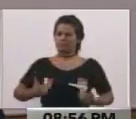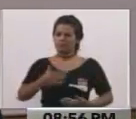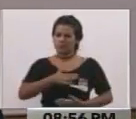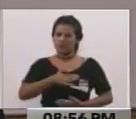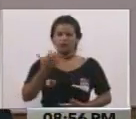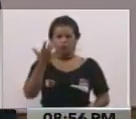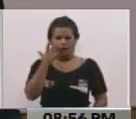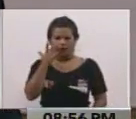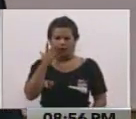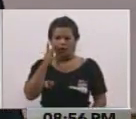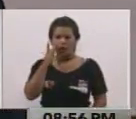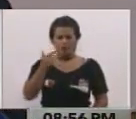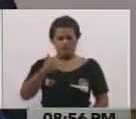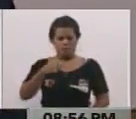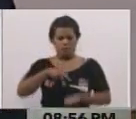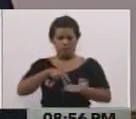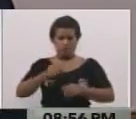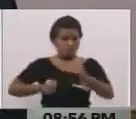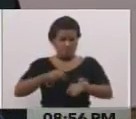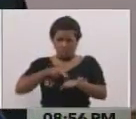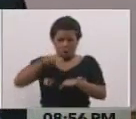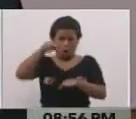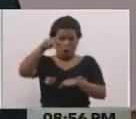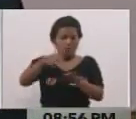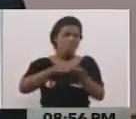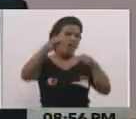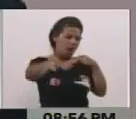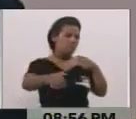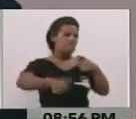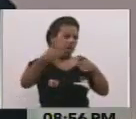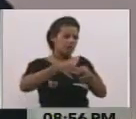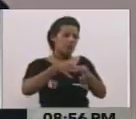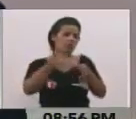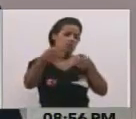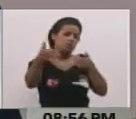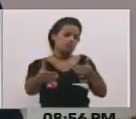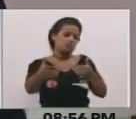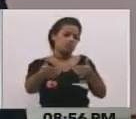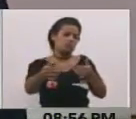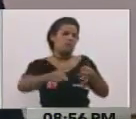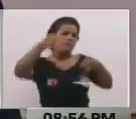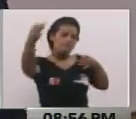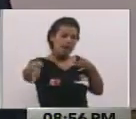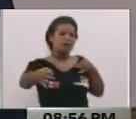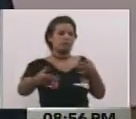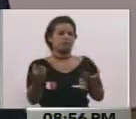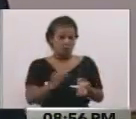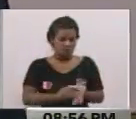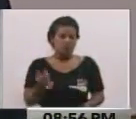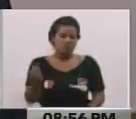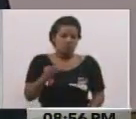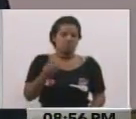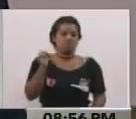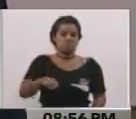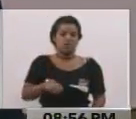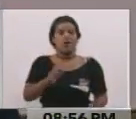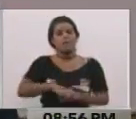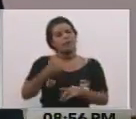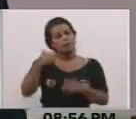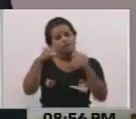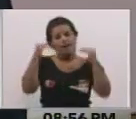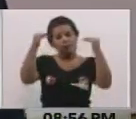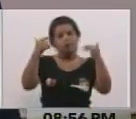mejor que Río. Claro que sí. Va a estar más madura en el aspecto deportivo, psicológico. Claro. Va a